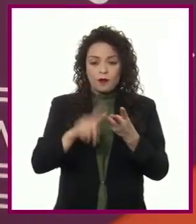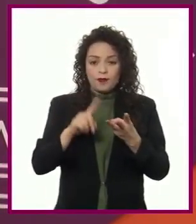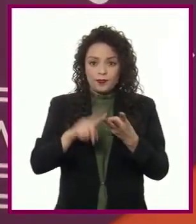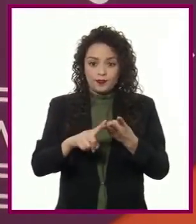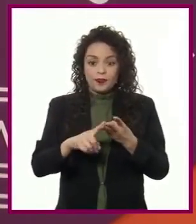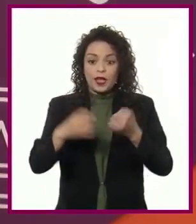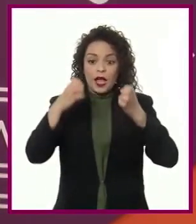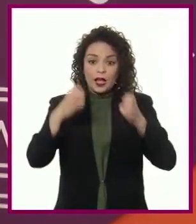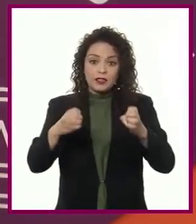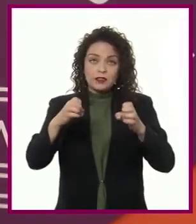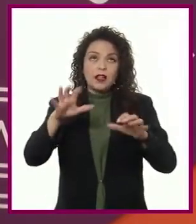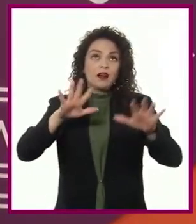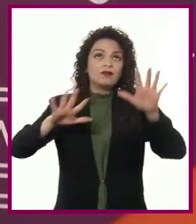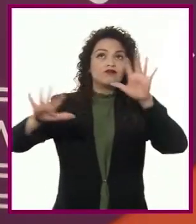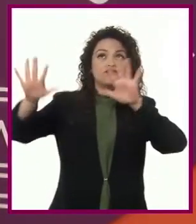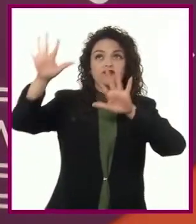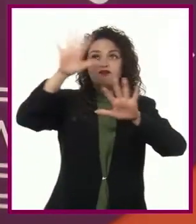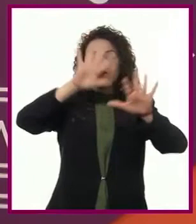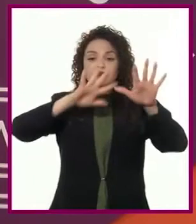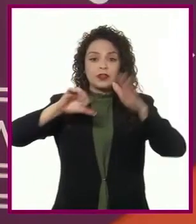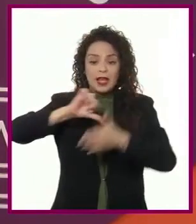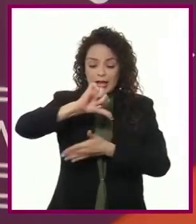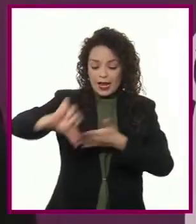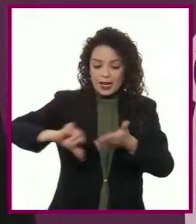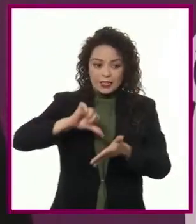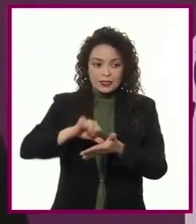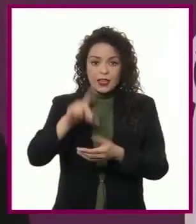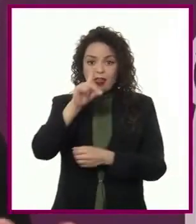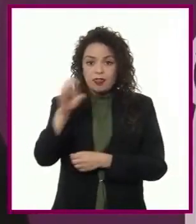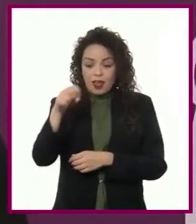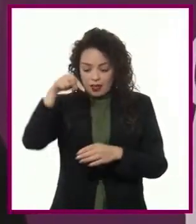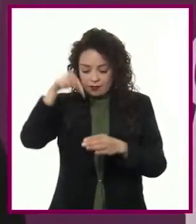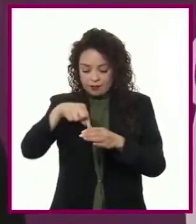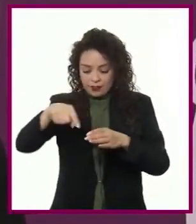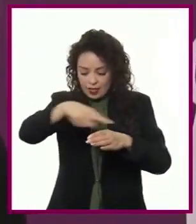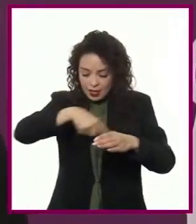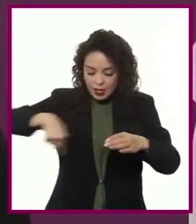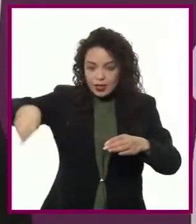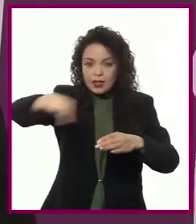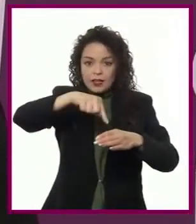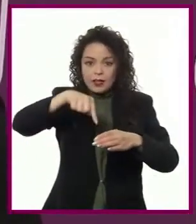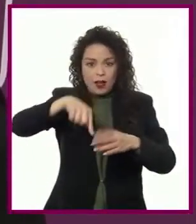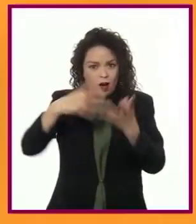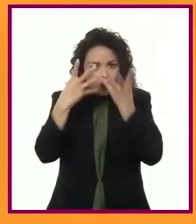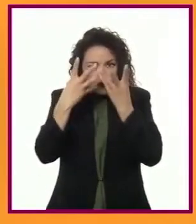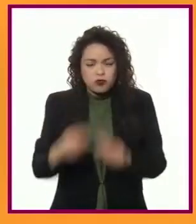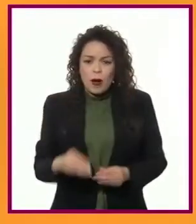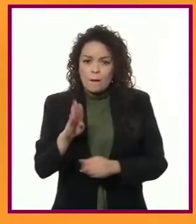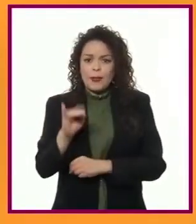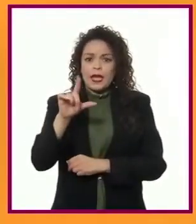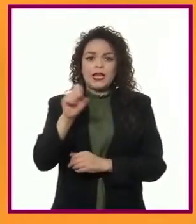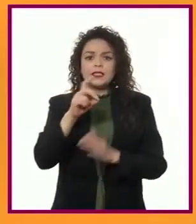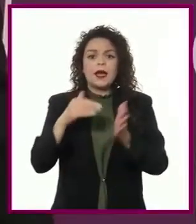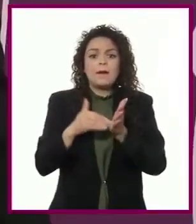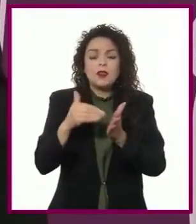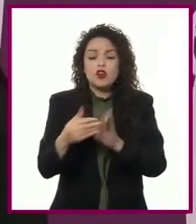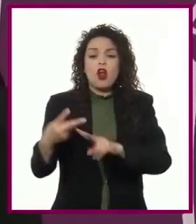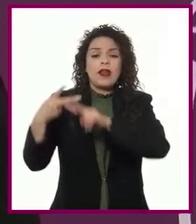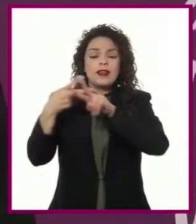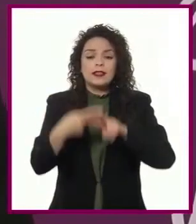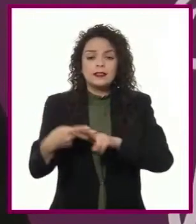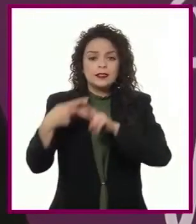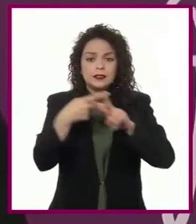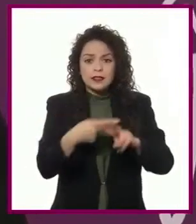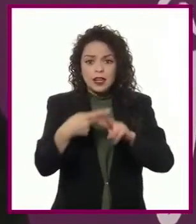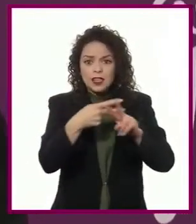gravita alrededor del centro de ella, en donde se aglomeran miles de millones de estrellas con